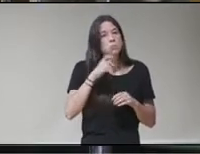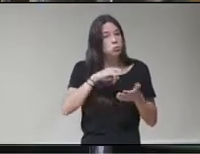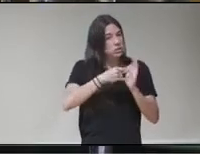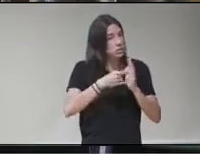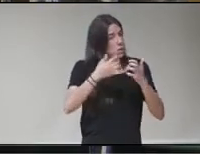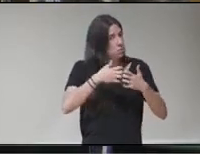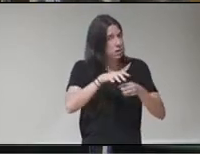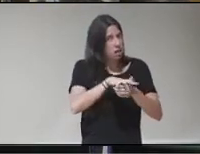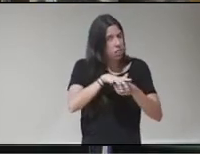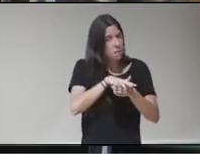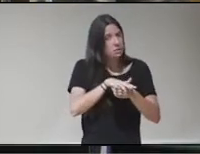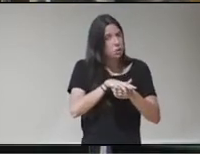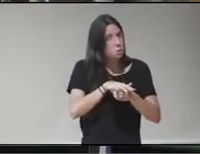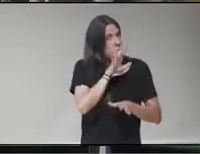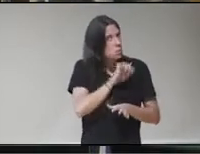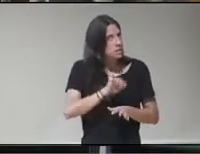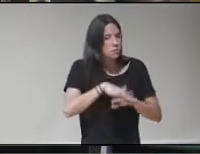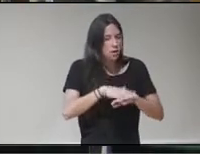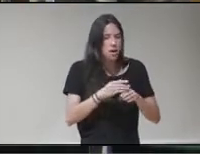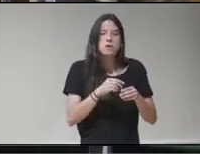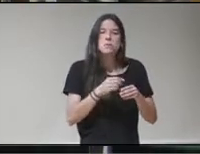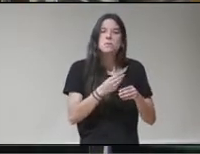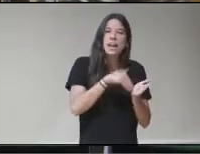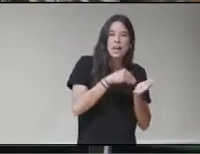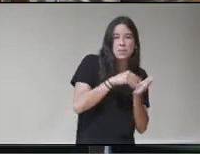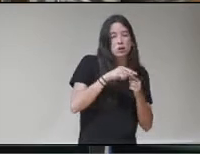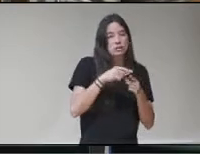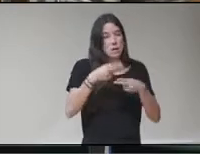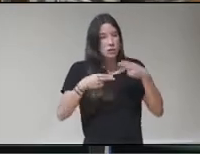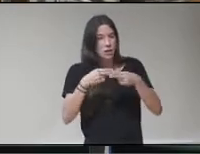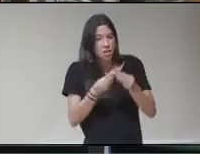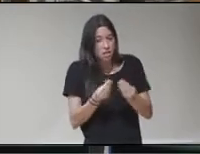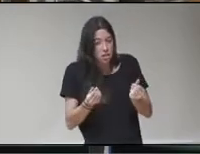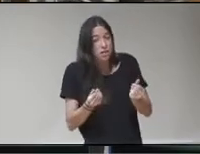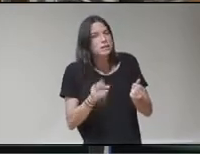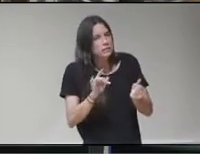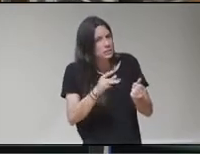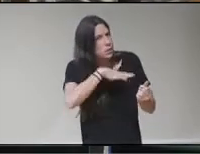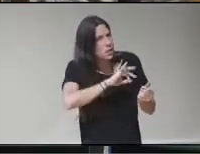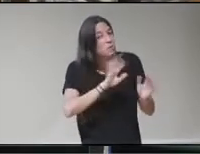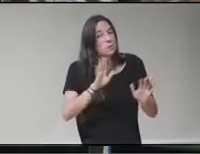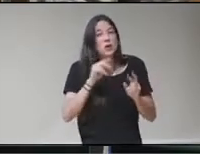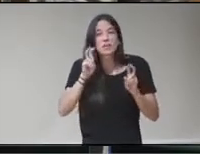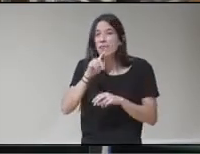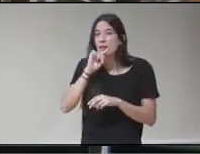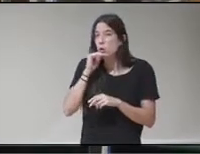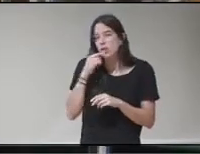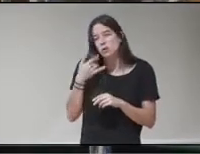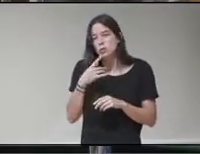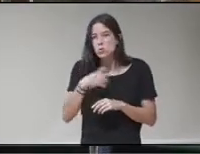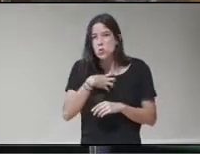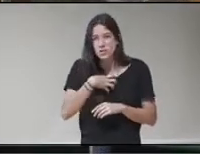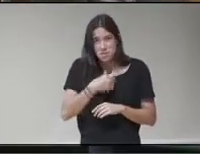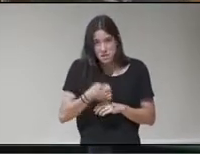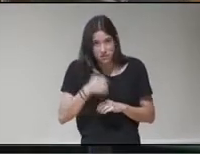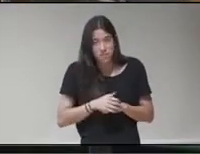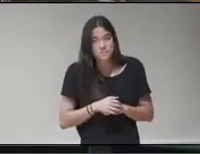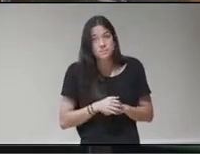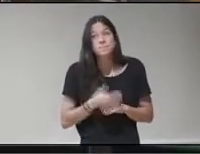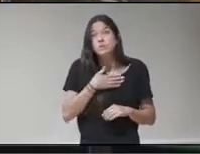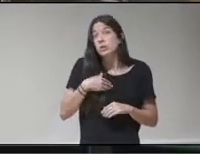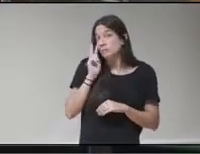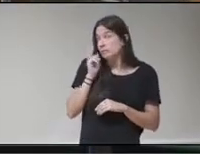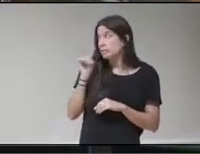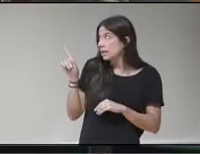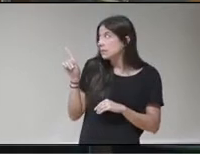para degradar lípidos y proteínas, sin embargo, somos muy deficientes a la hora de manejar glúcidos. Entonces, quiero que os fijéis en